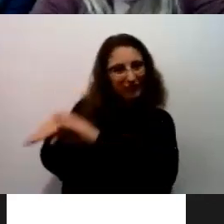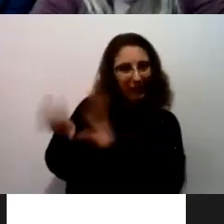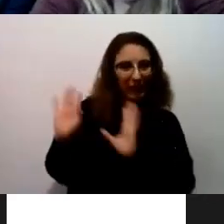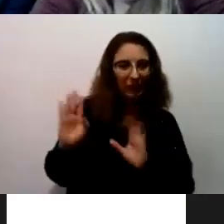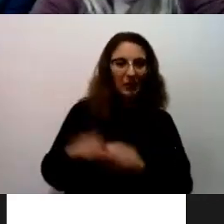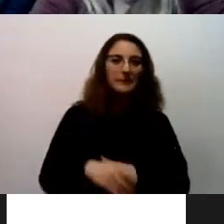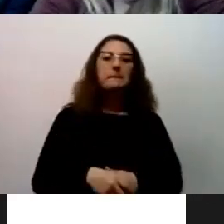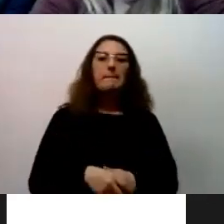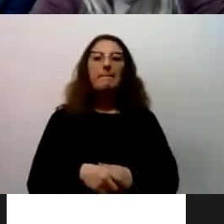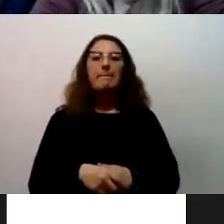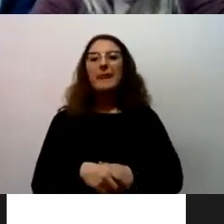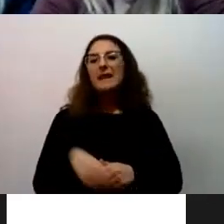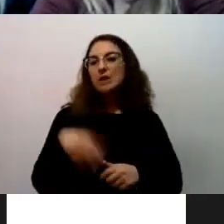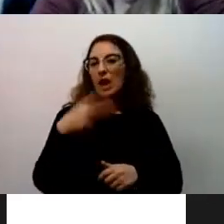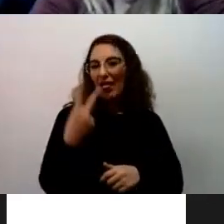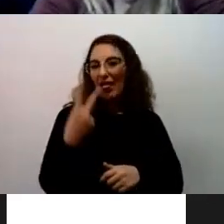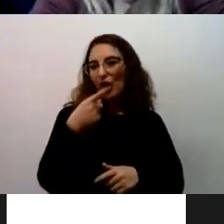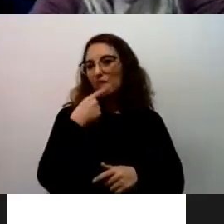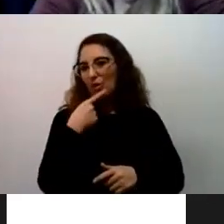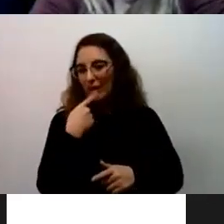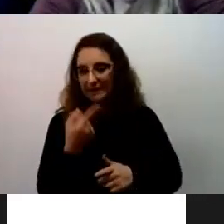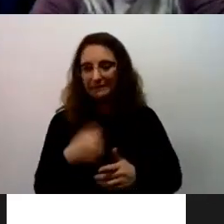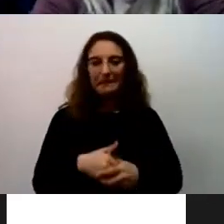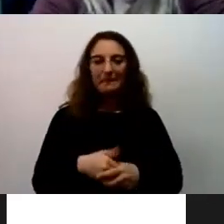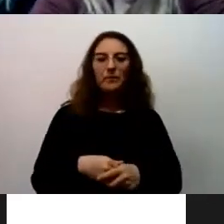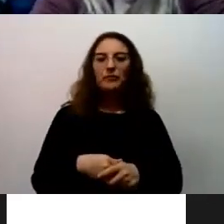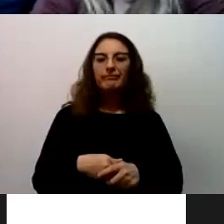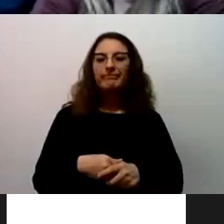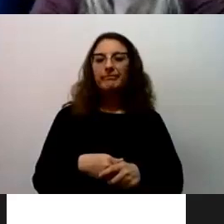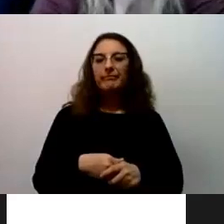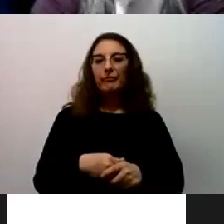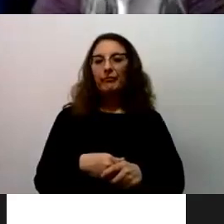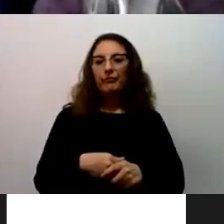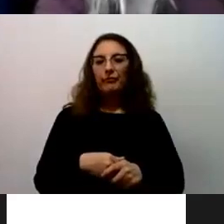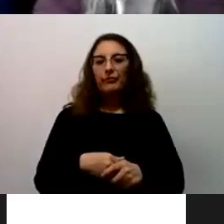Esas son las consultas. Bueno,